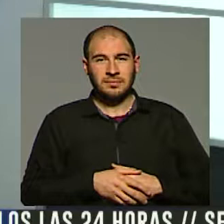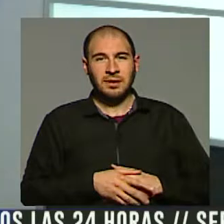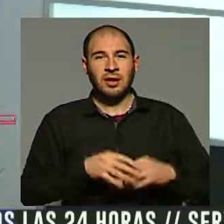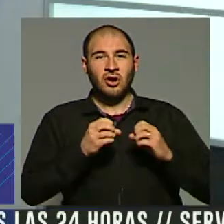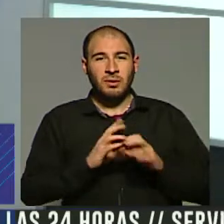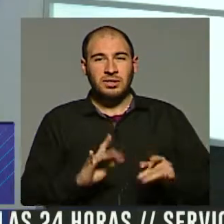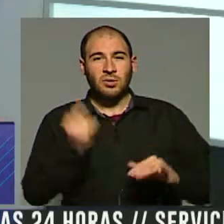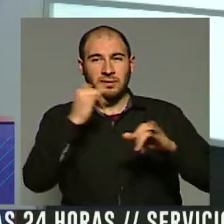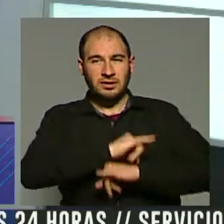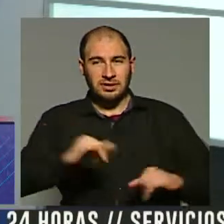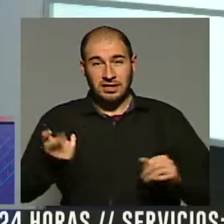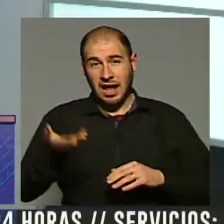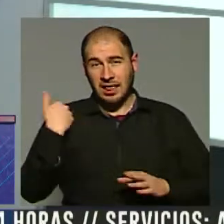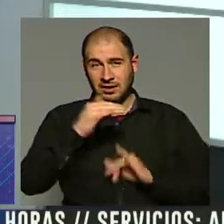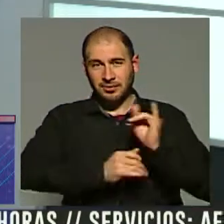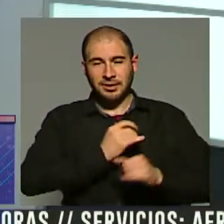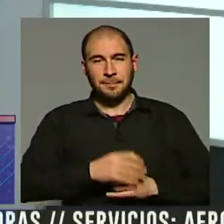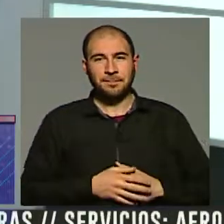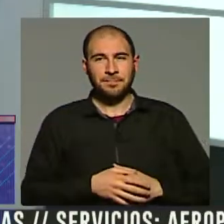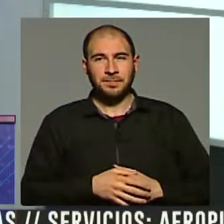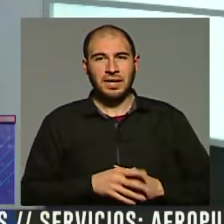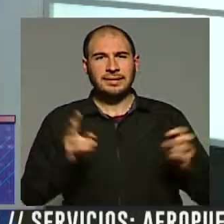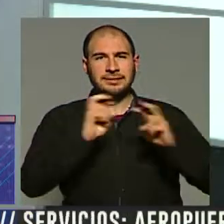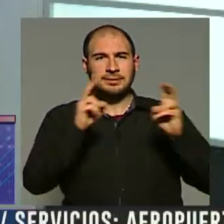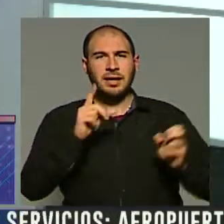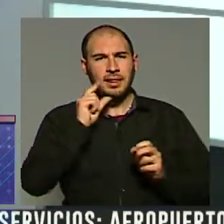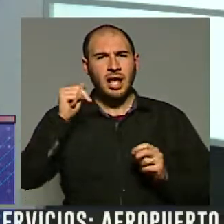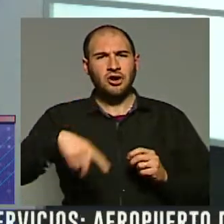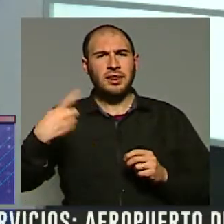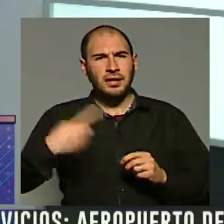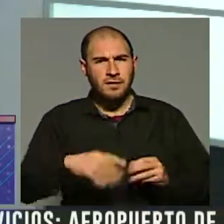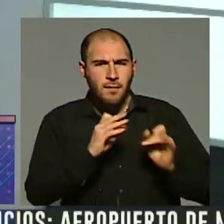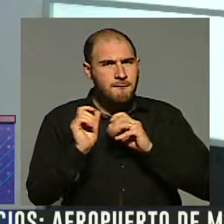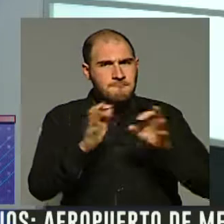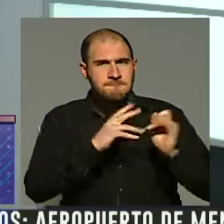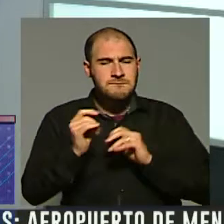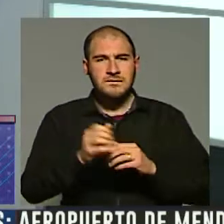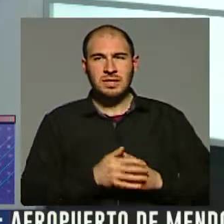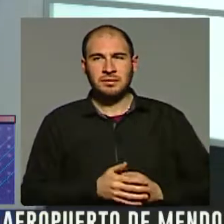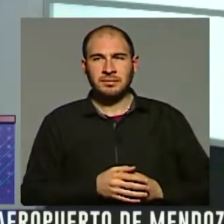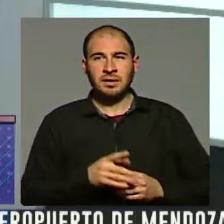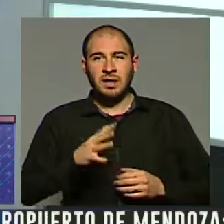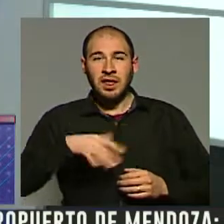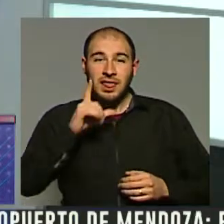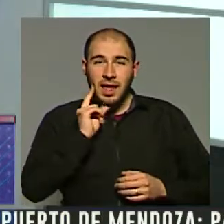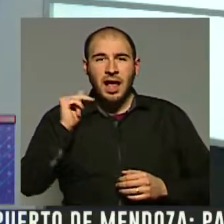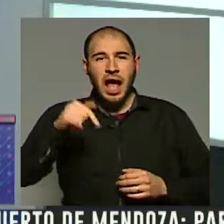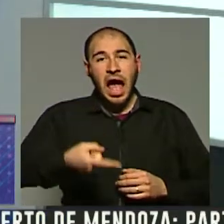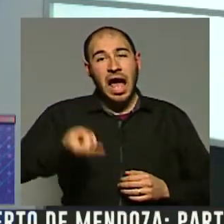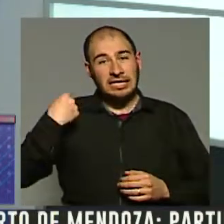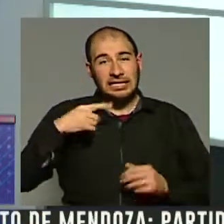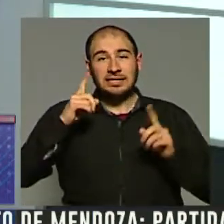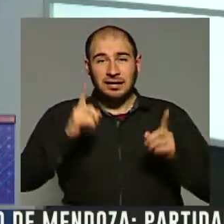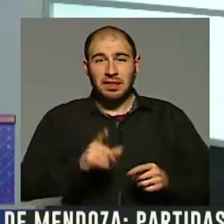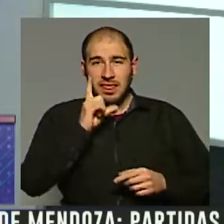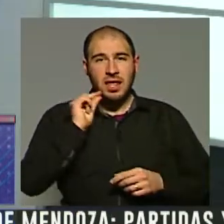Comenzamos con Universidad Noticias, lo decíamos recién, el tema del día, lo que ha generado mucha polémica y controversia en la jornada del día de ayer y en la